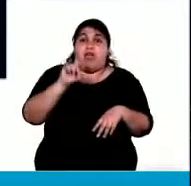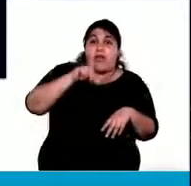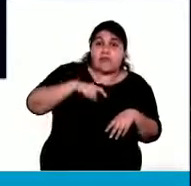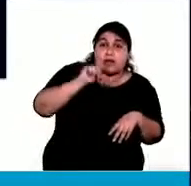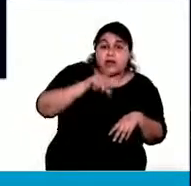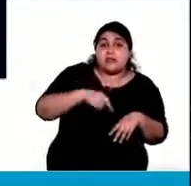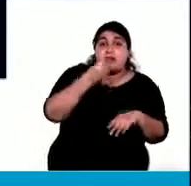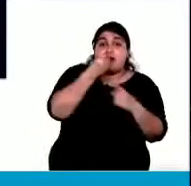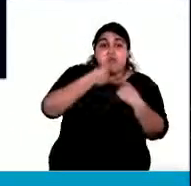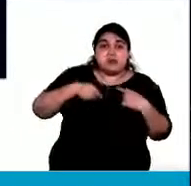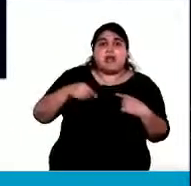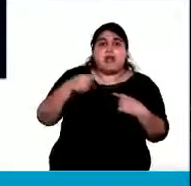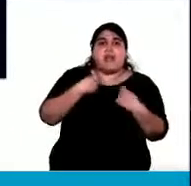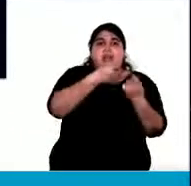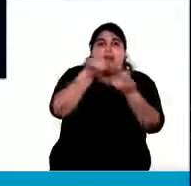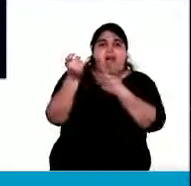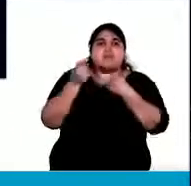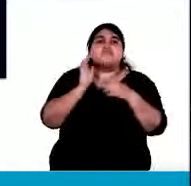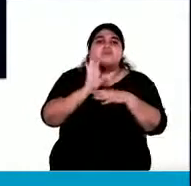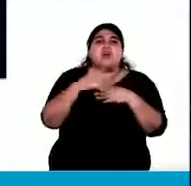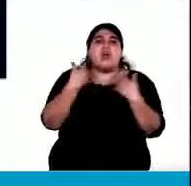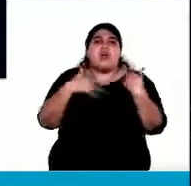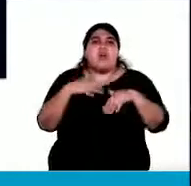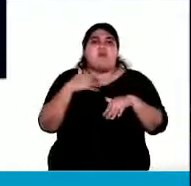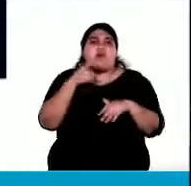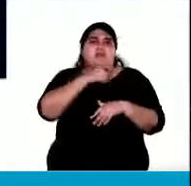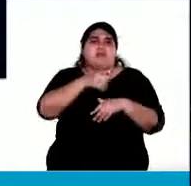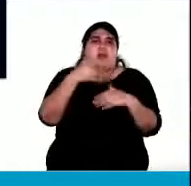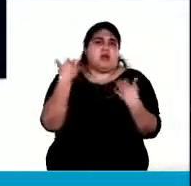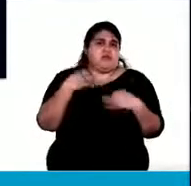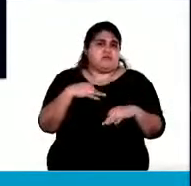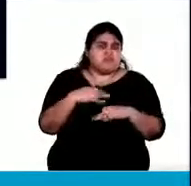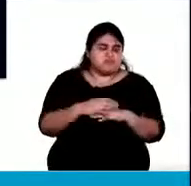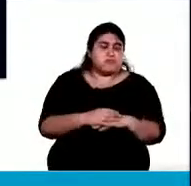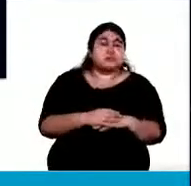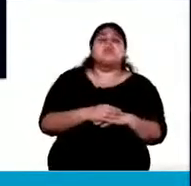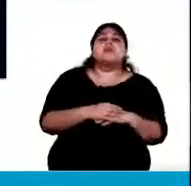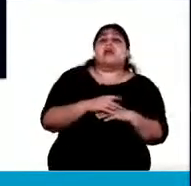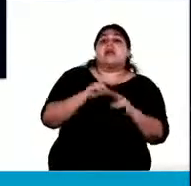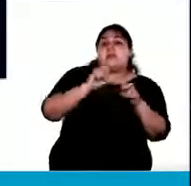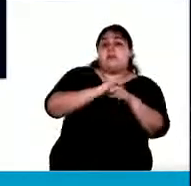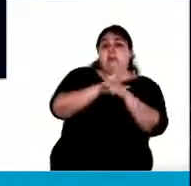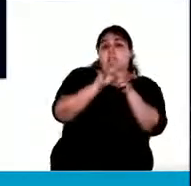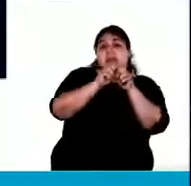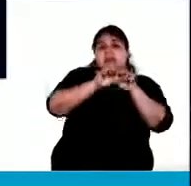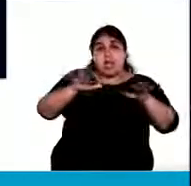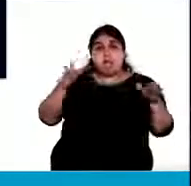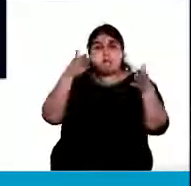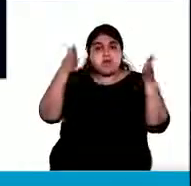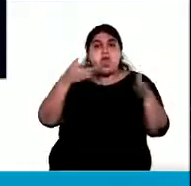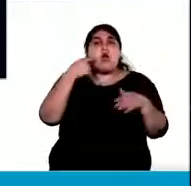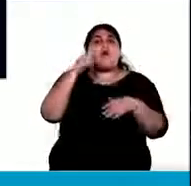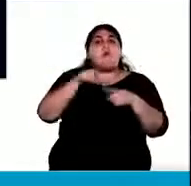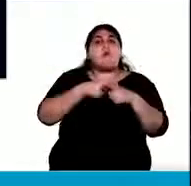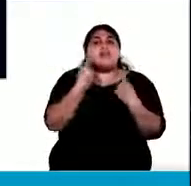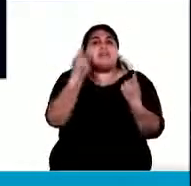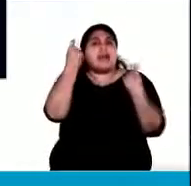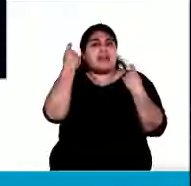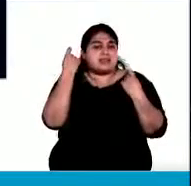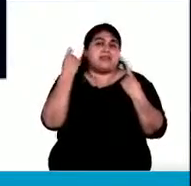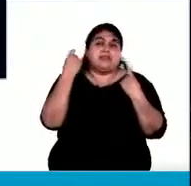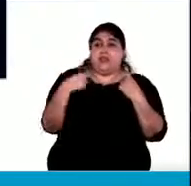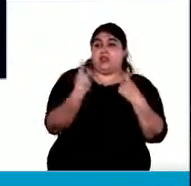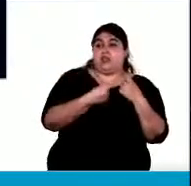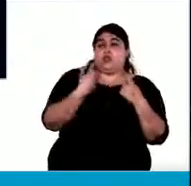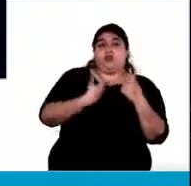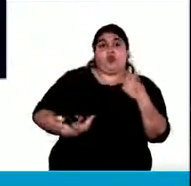respuesta a eso en forma inmediata. En el marco de la pandemia, lo que usted reclama ahora como una política necesaria de nuestro